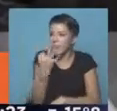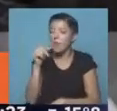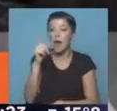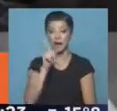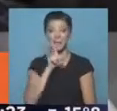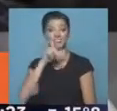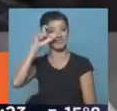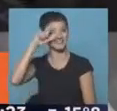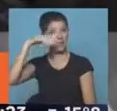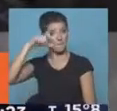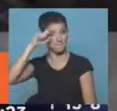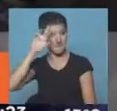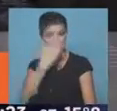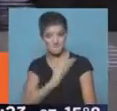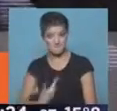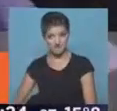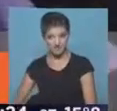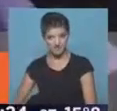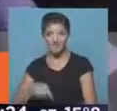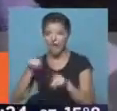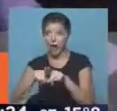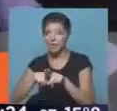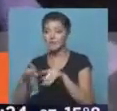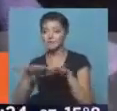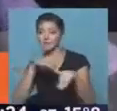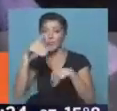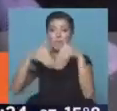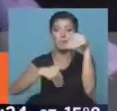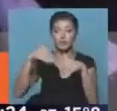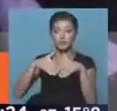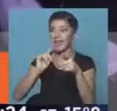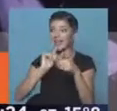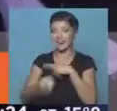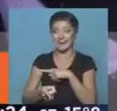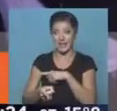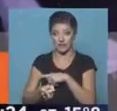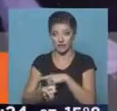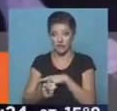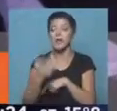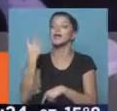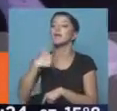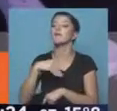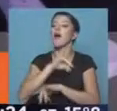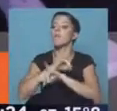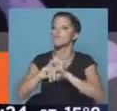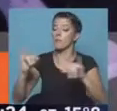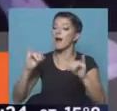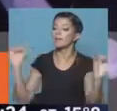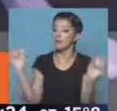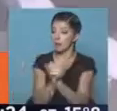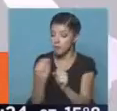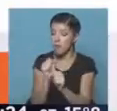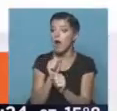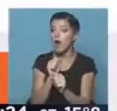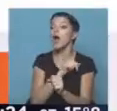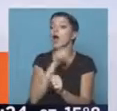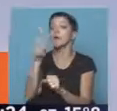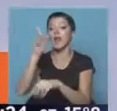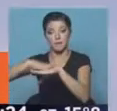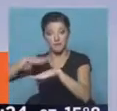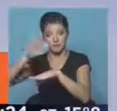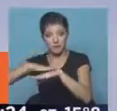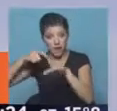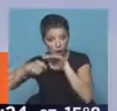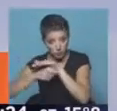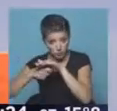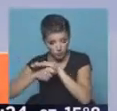Temer, tenga que pasar por el calvario de una votación en vivo y en directo que confirmará la acusación por corrupción que pesa sobre él